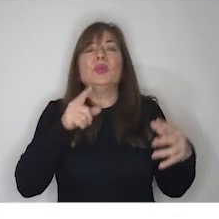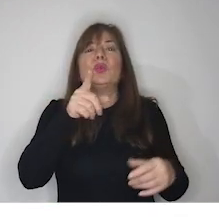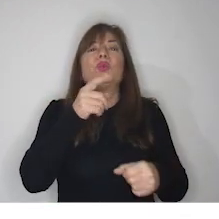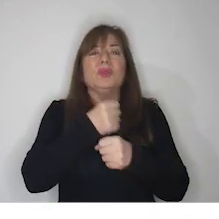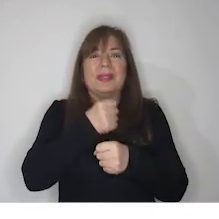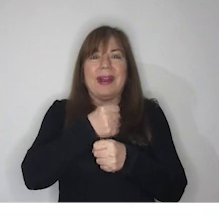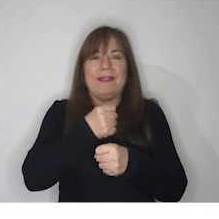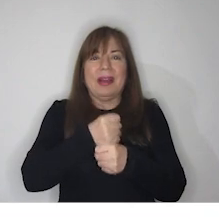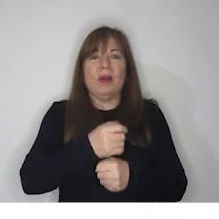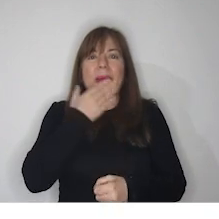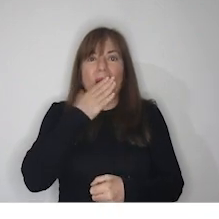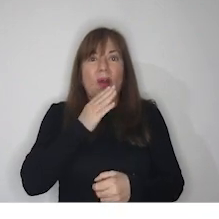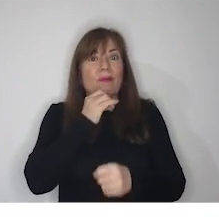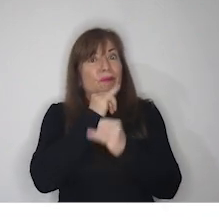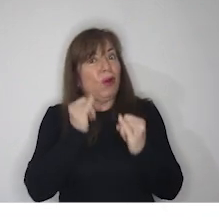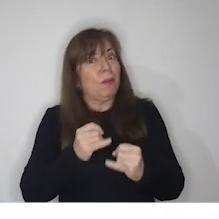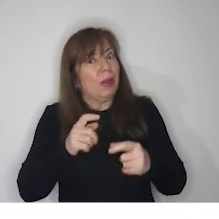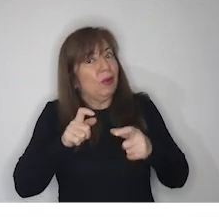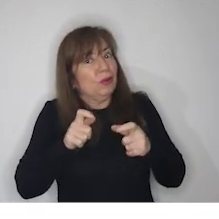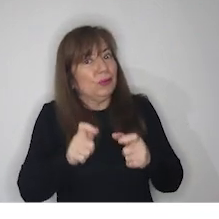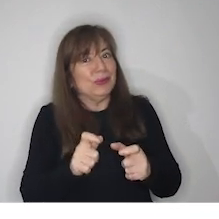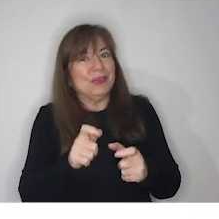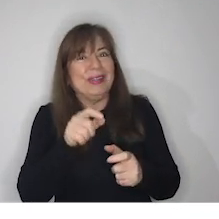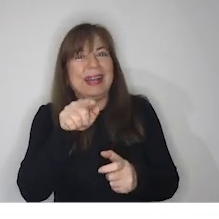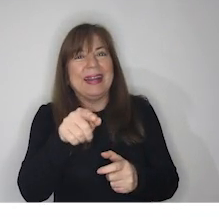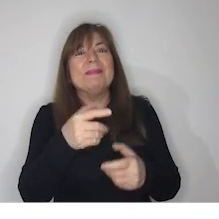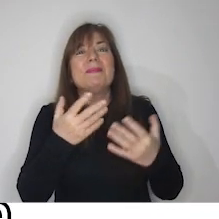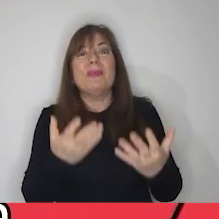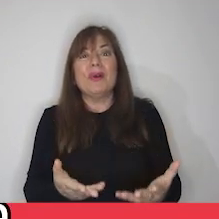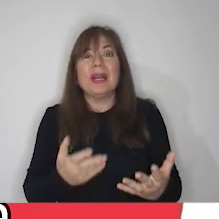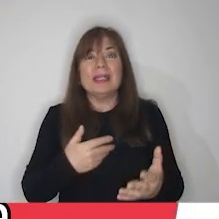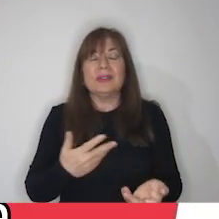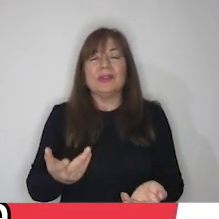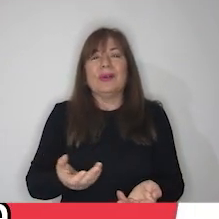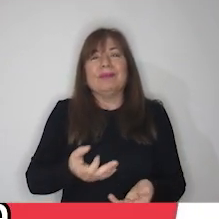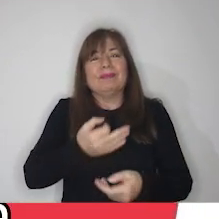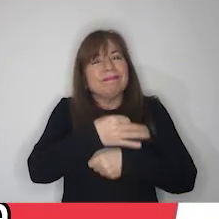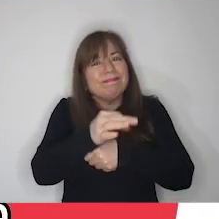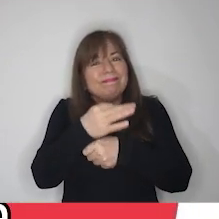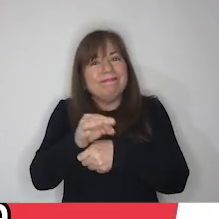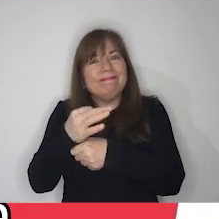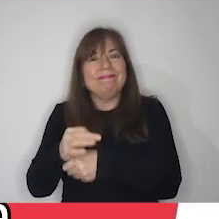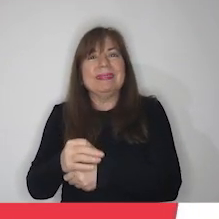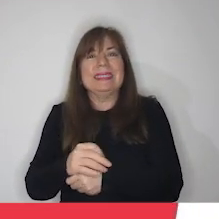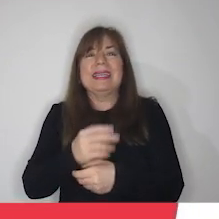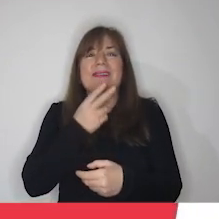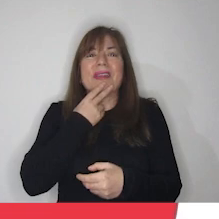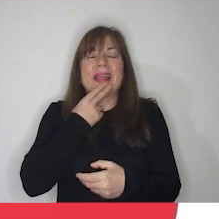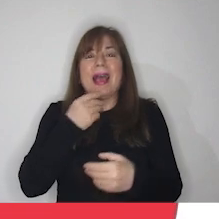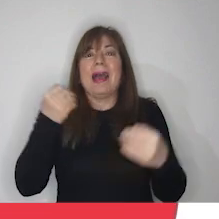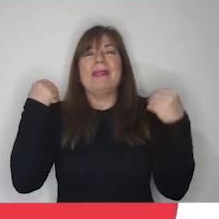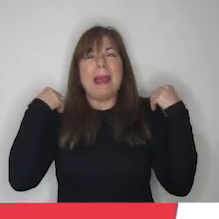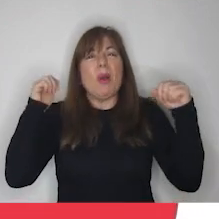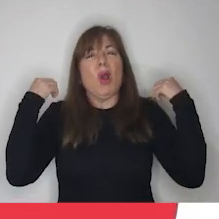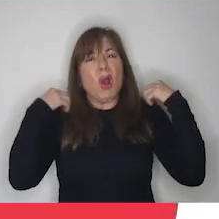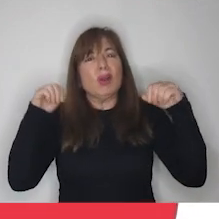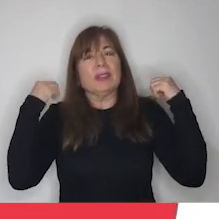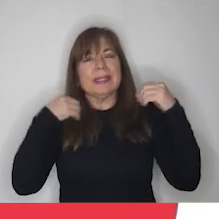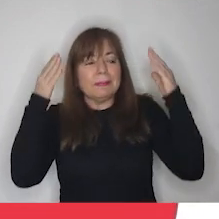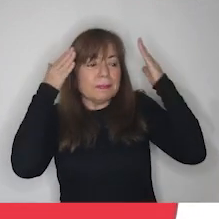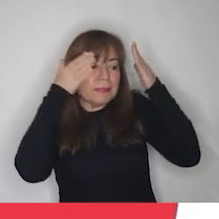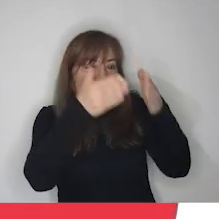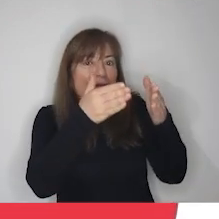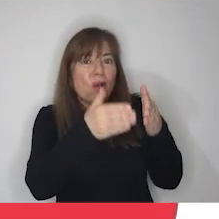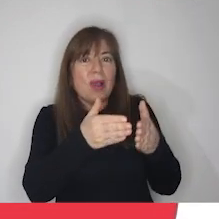manera posible, es por esto que se recomienda llevar una vida activa realizando algún deporte que te mantenga enfocado, el cual te ayudará